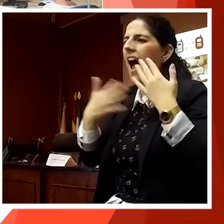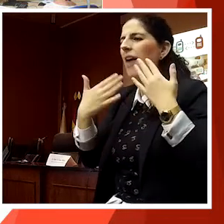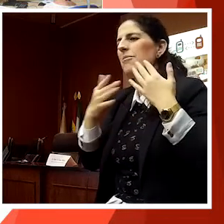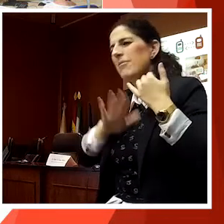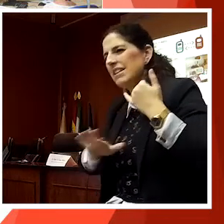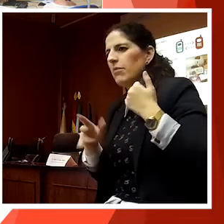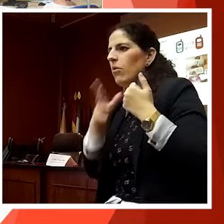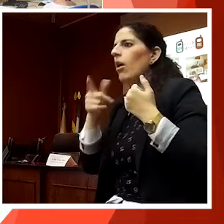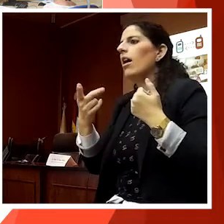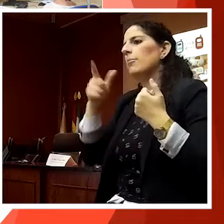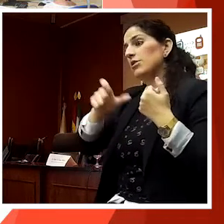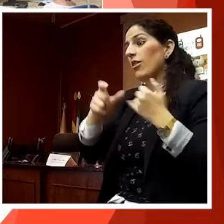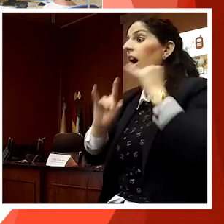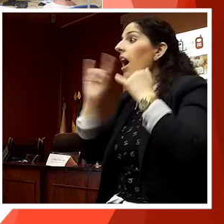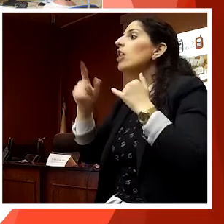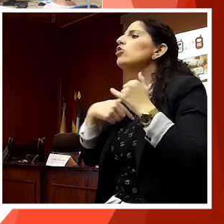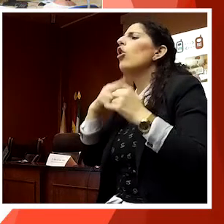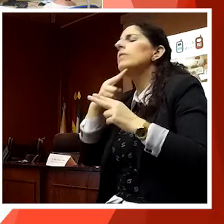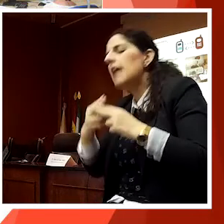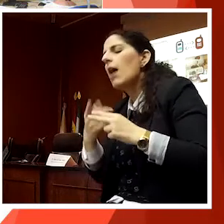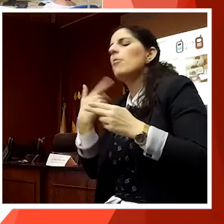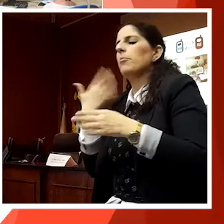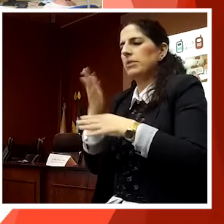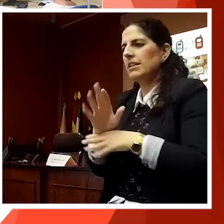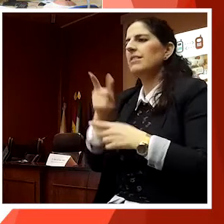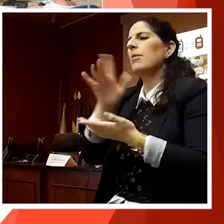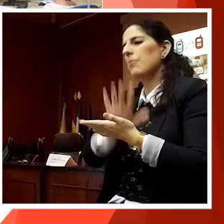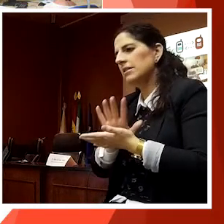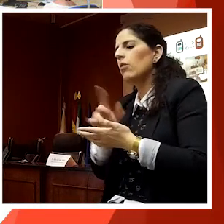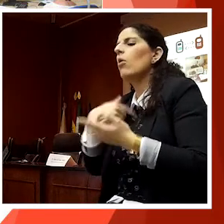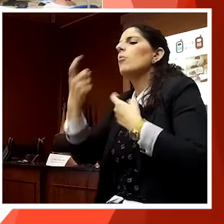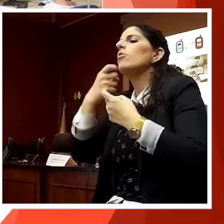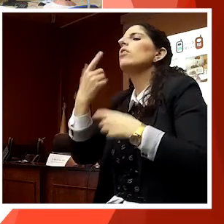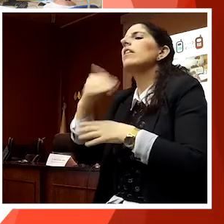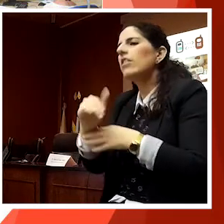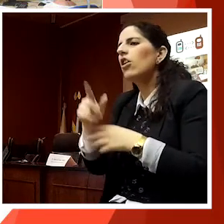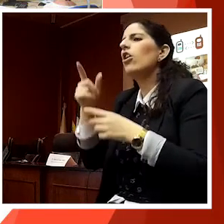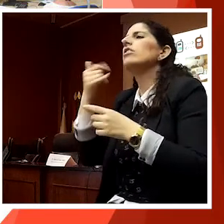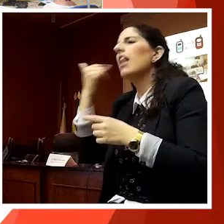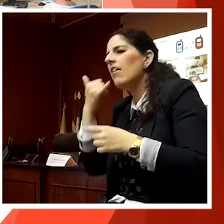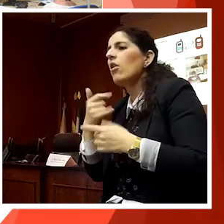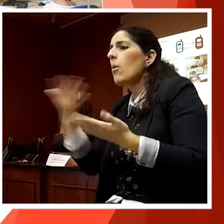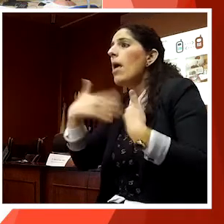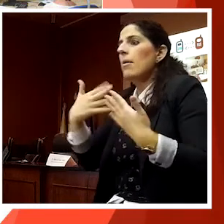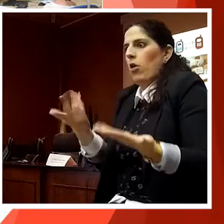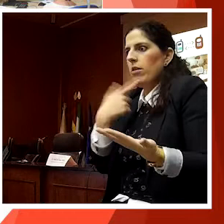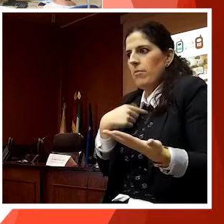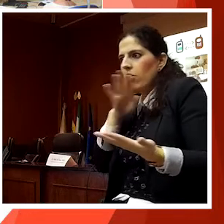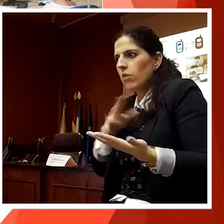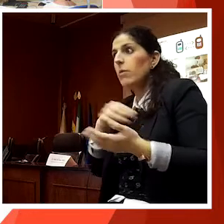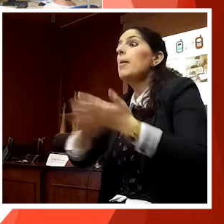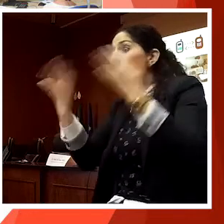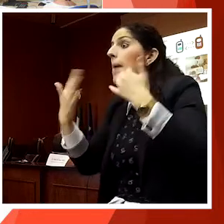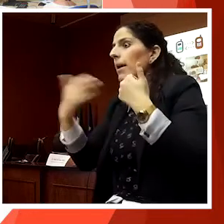saturados de tanta maquinita. Después te preguntan la dirección y el teléfono. Muchas veces queremos venir pronto, pero